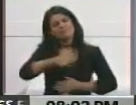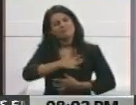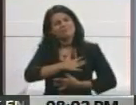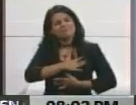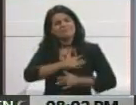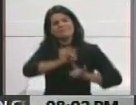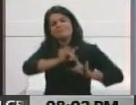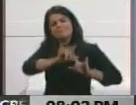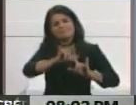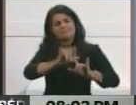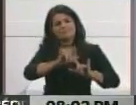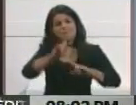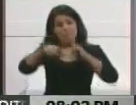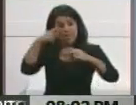en demasía hasta mañana